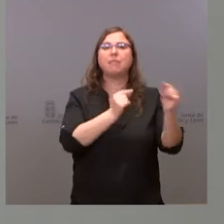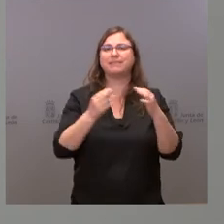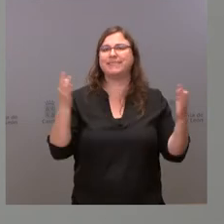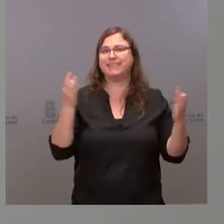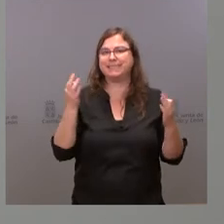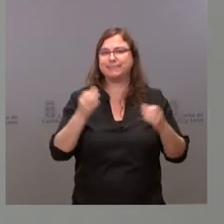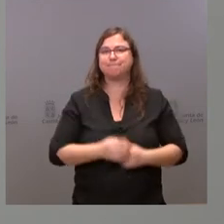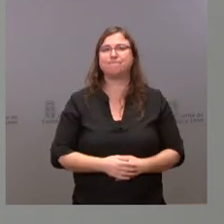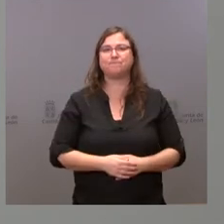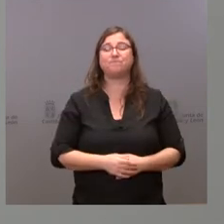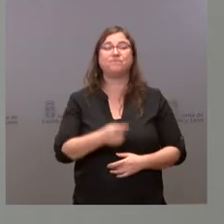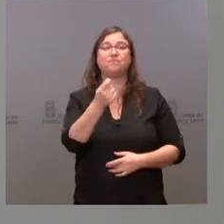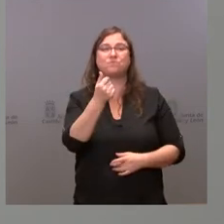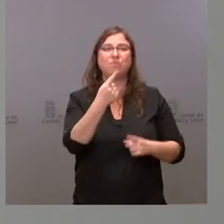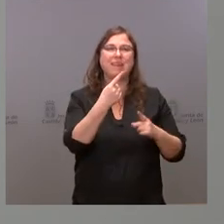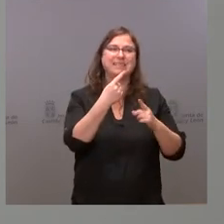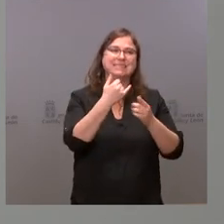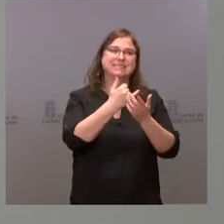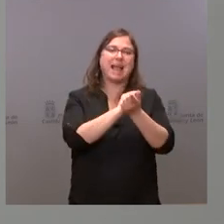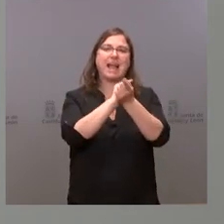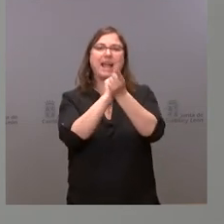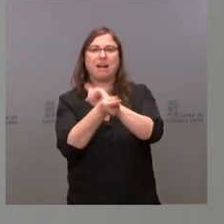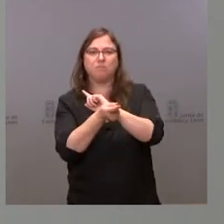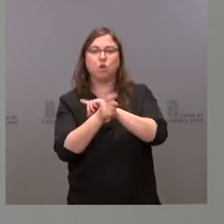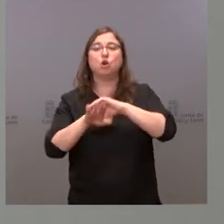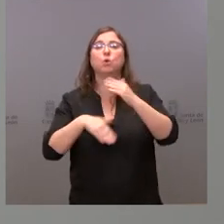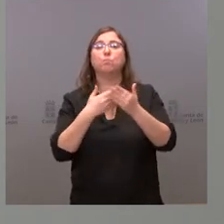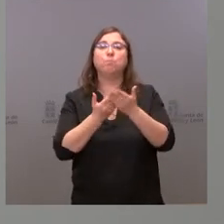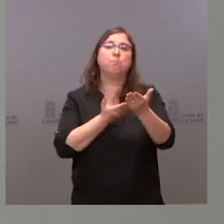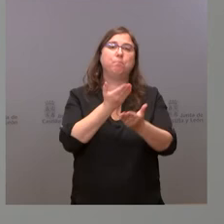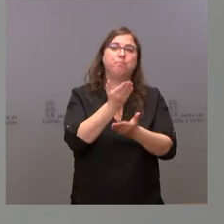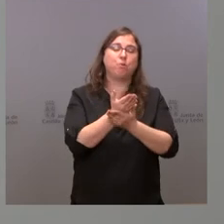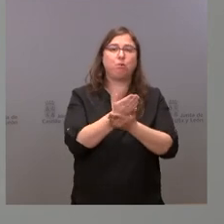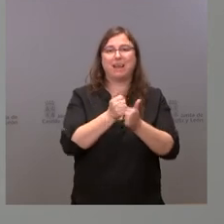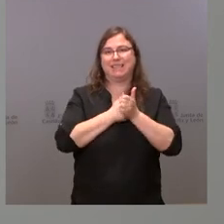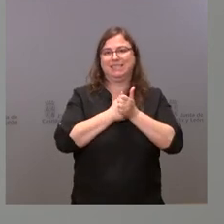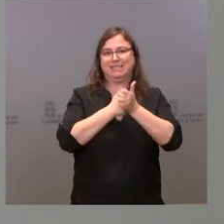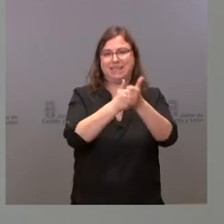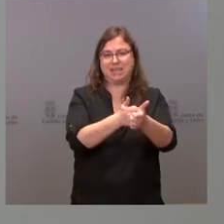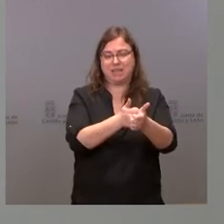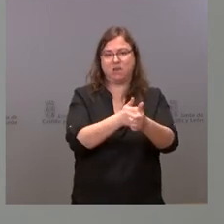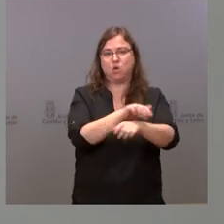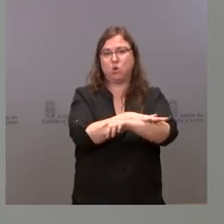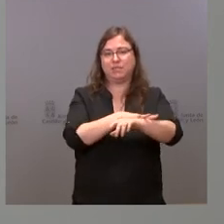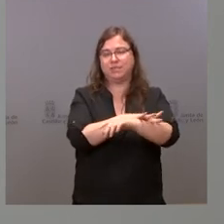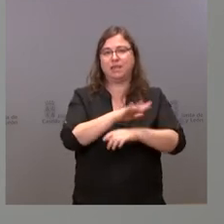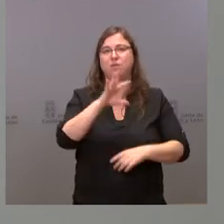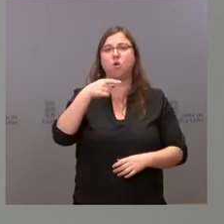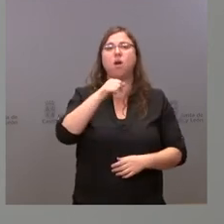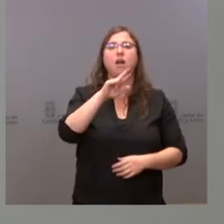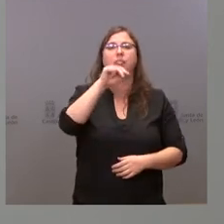el de él un cambio una modificación que además fue a propuesta de la secretaria de estado doña silvia garzón sobre